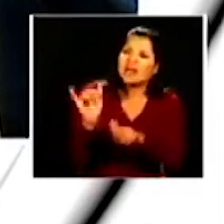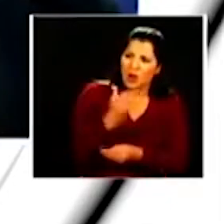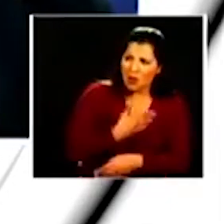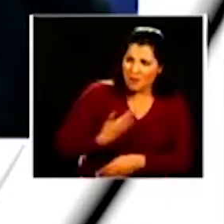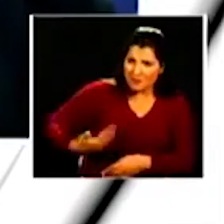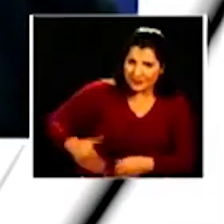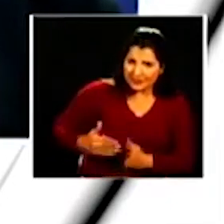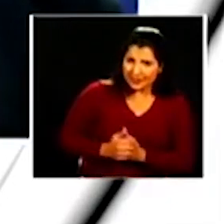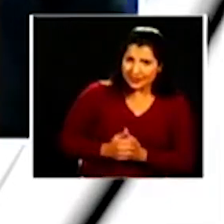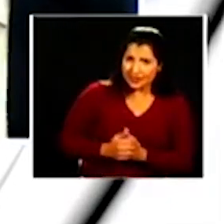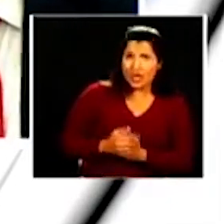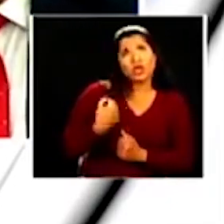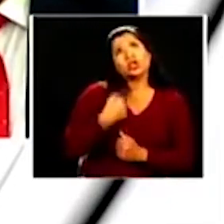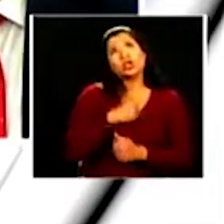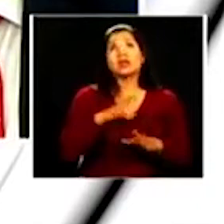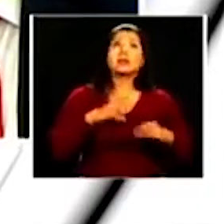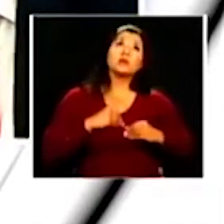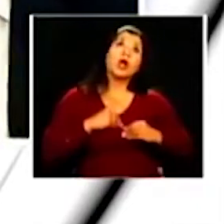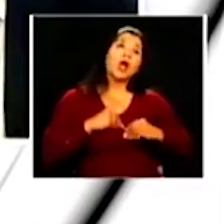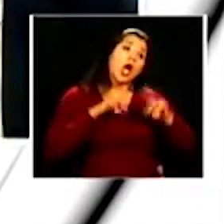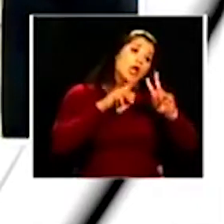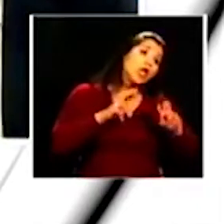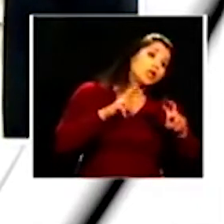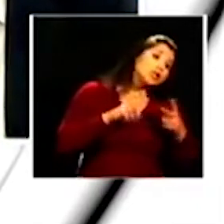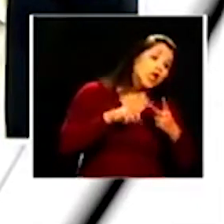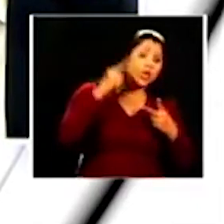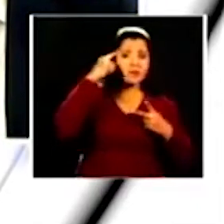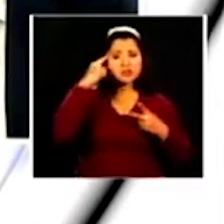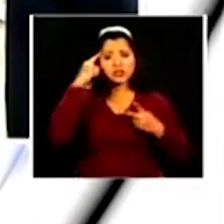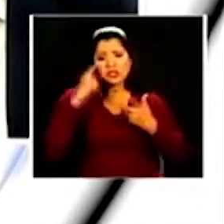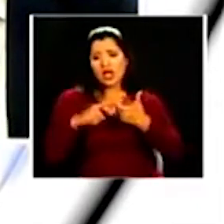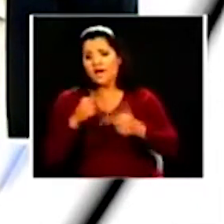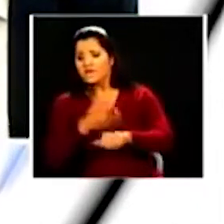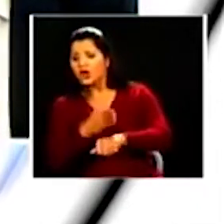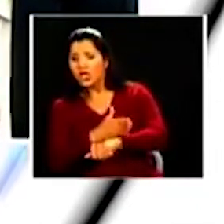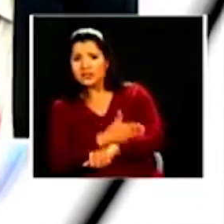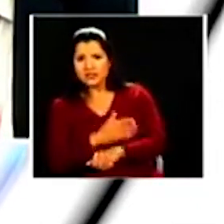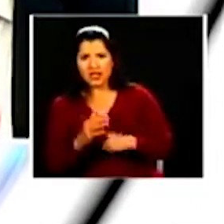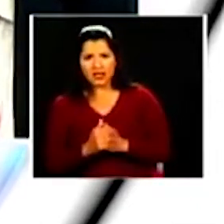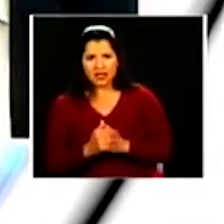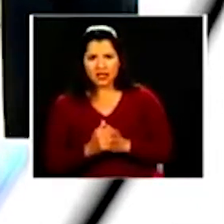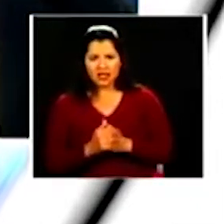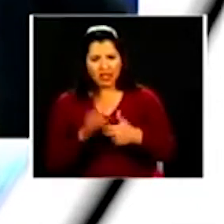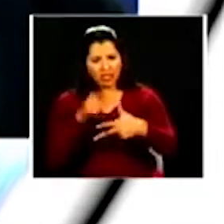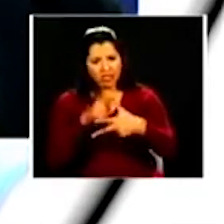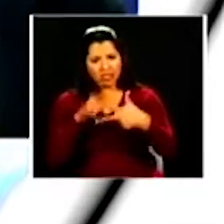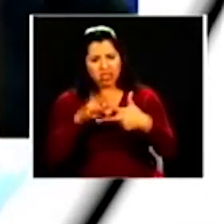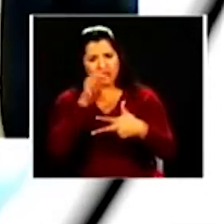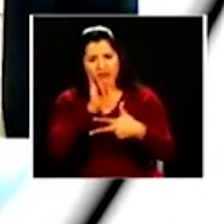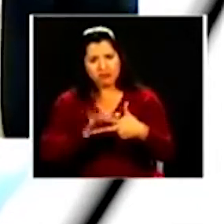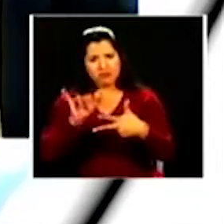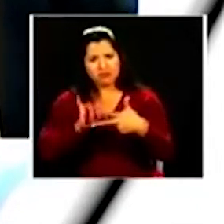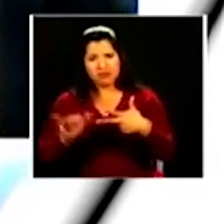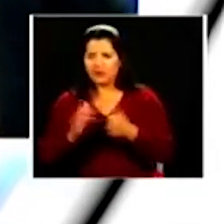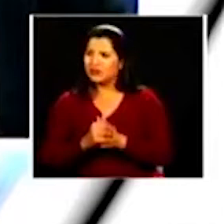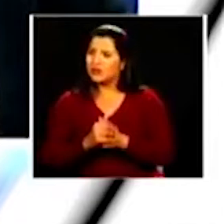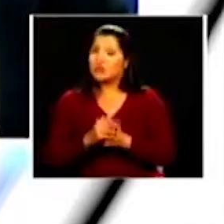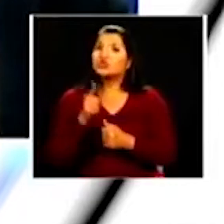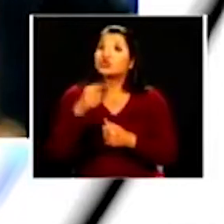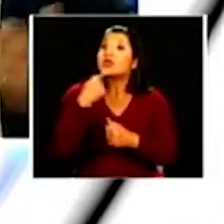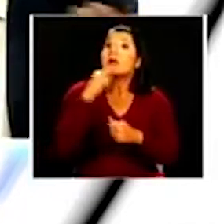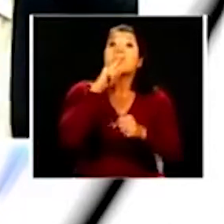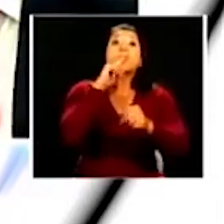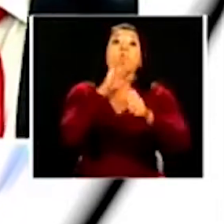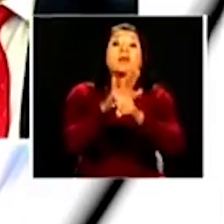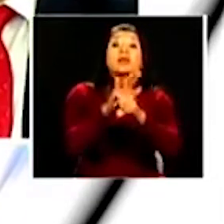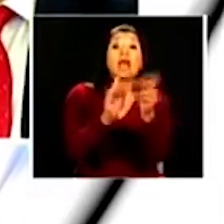estamos analizando, estamos valorando e iremos a fortalecer. Está comprometiendo incrementar programas a los